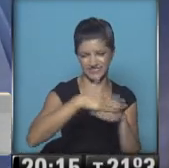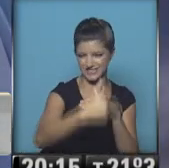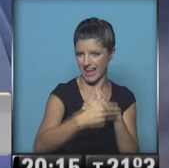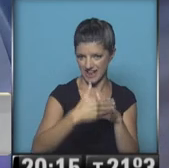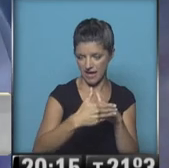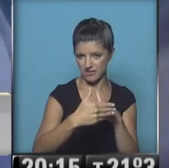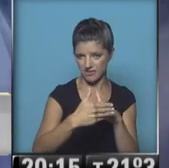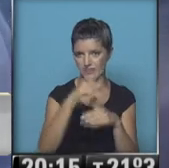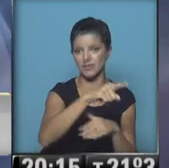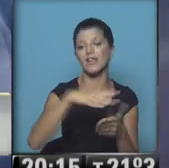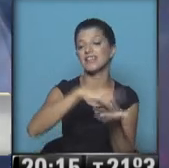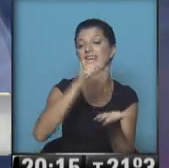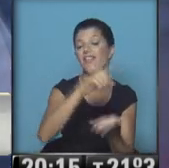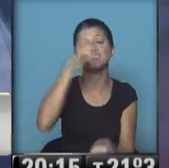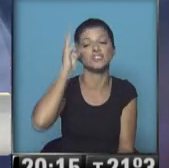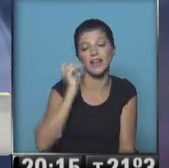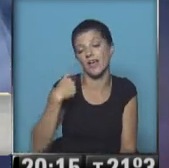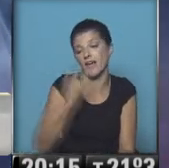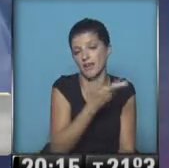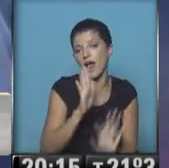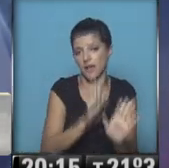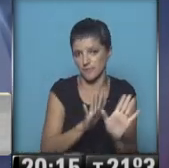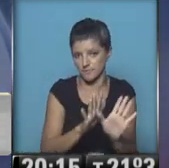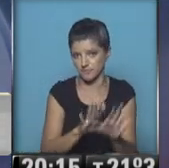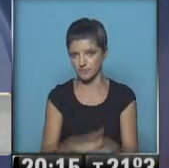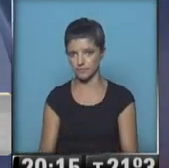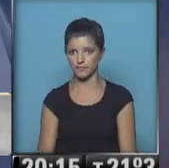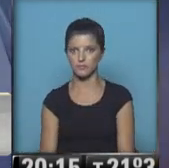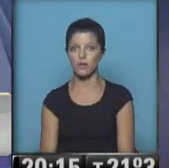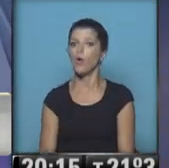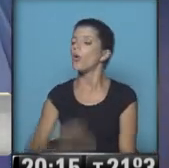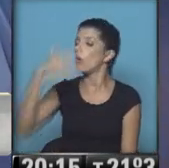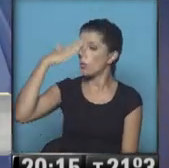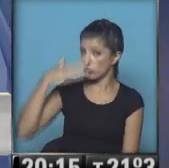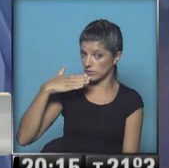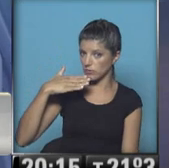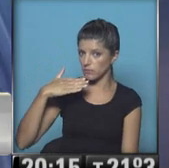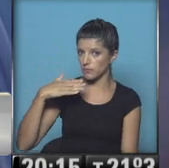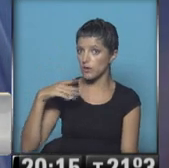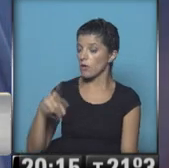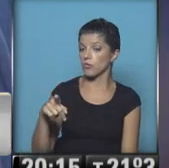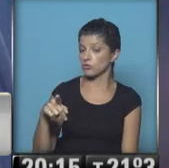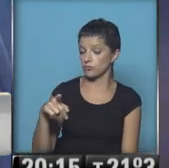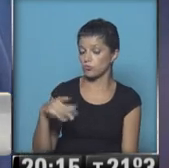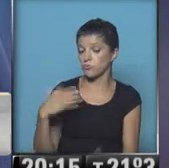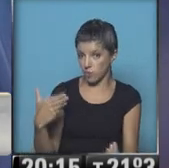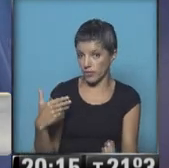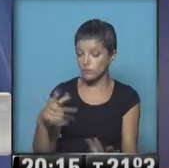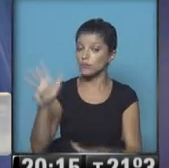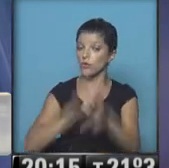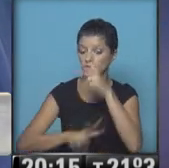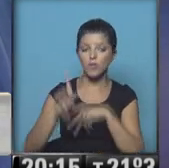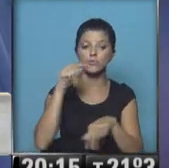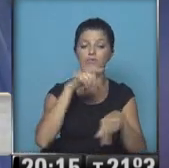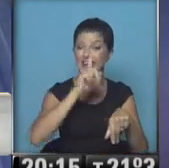tanto al territorio chileno, que es donde generalmente los volcanes están emplazados. Por último, ¿vos no podés pronosticar de alguna manera cuánto